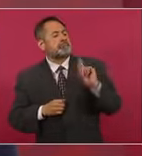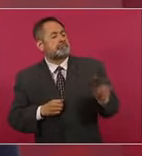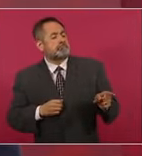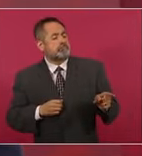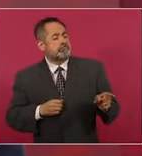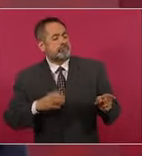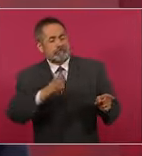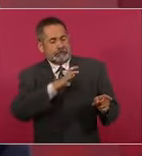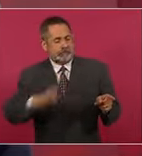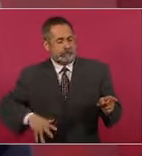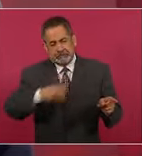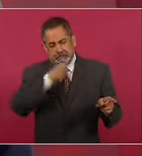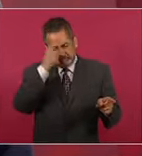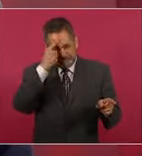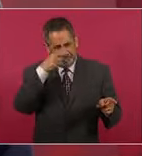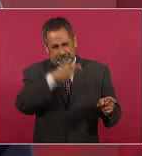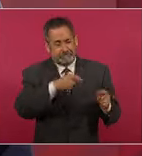partido